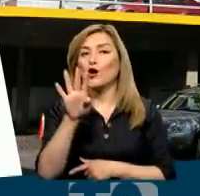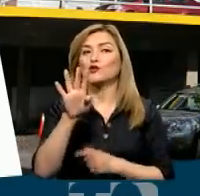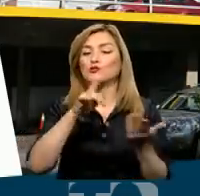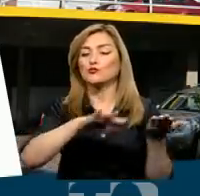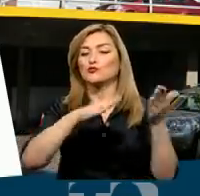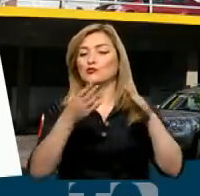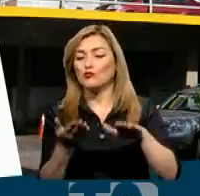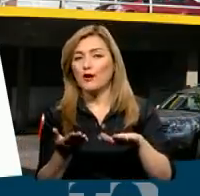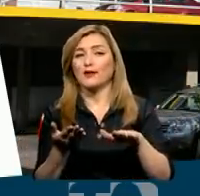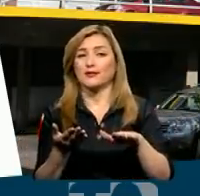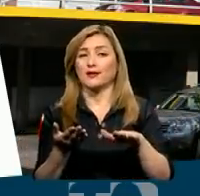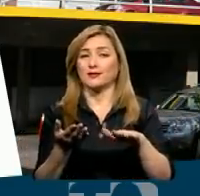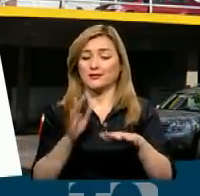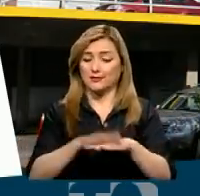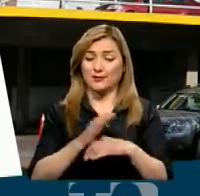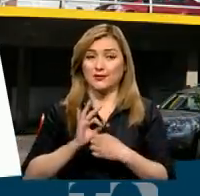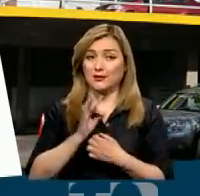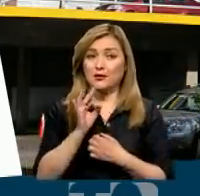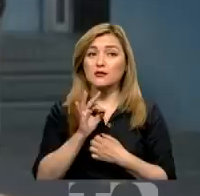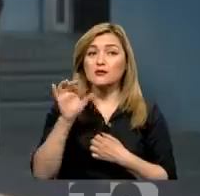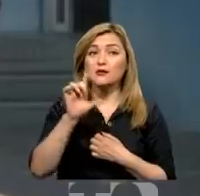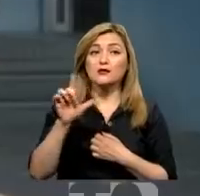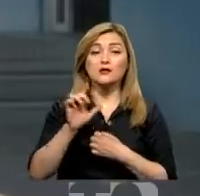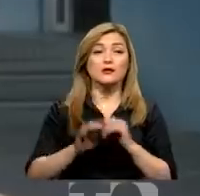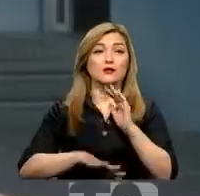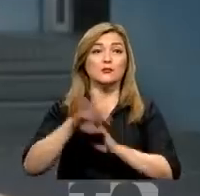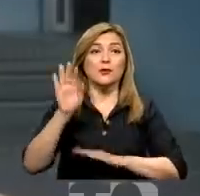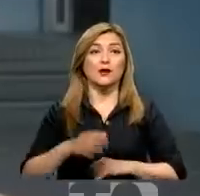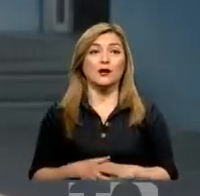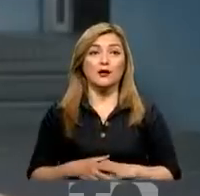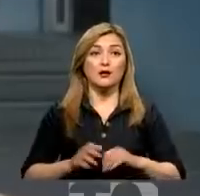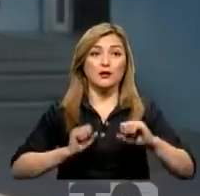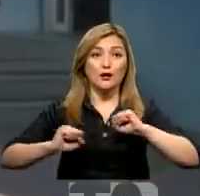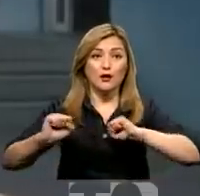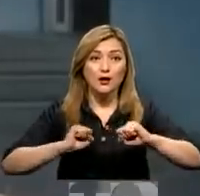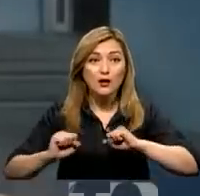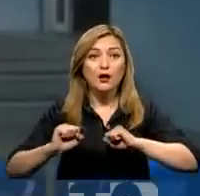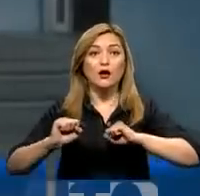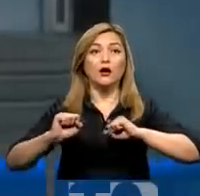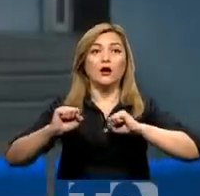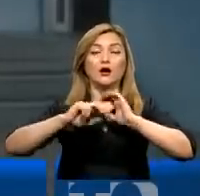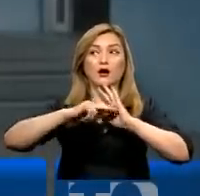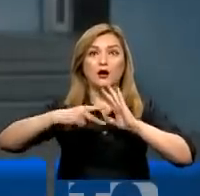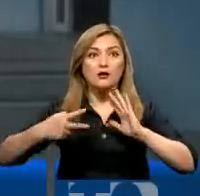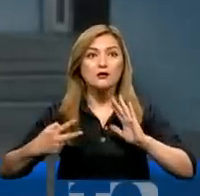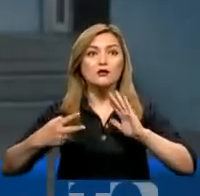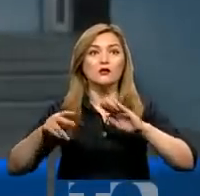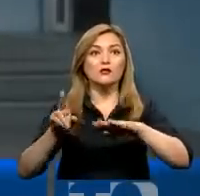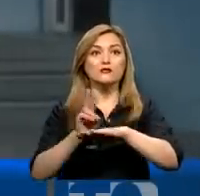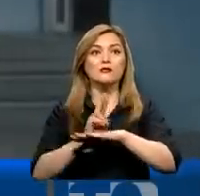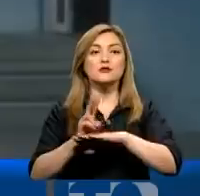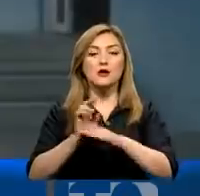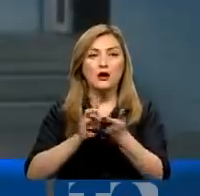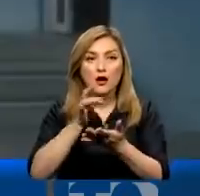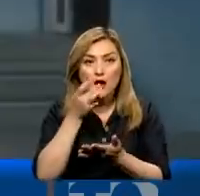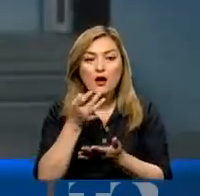fallecidos con el virus, pero este lunes la cifra se duplicó. Por más esfuerzos que hagamos, por la tecnología que utilicemos, la